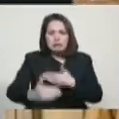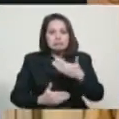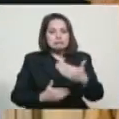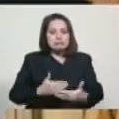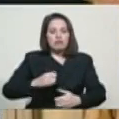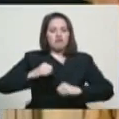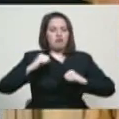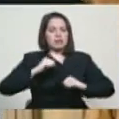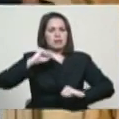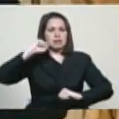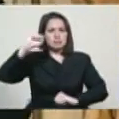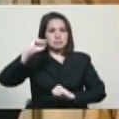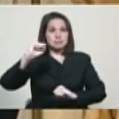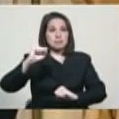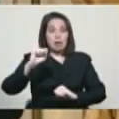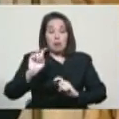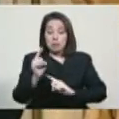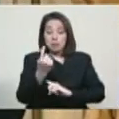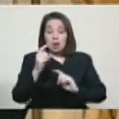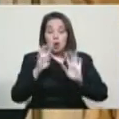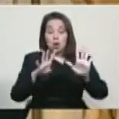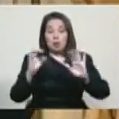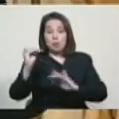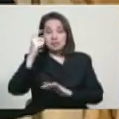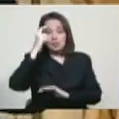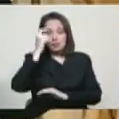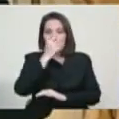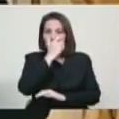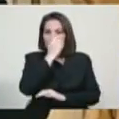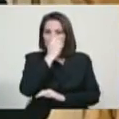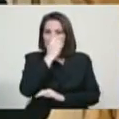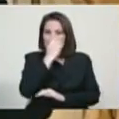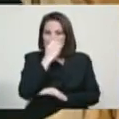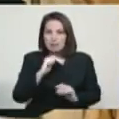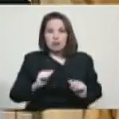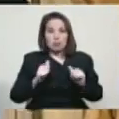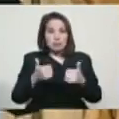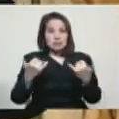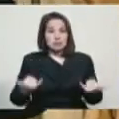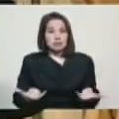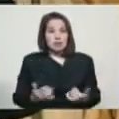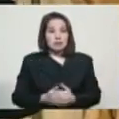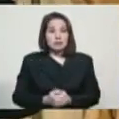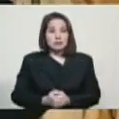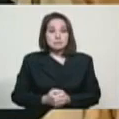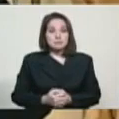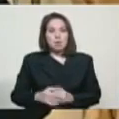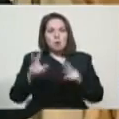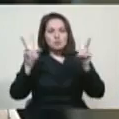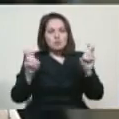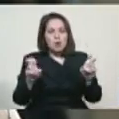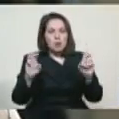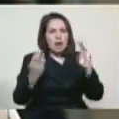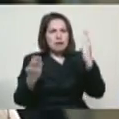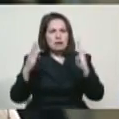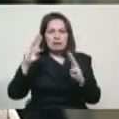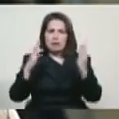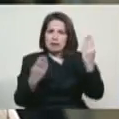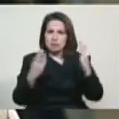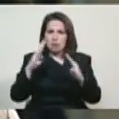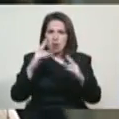Estamos en los primeros 90 días de la etapa de instalación de los nuevos equilibrios del programa de recuperación